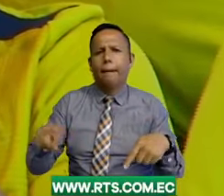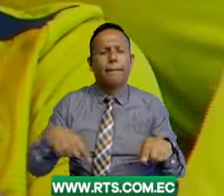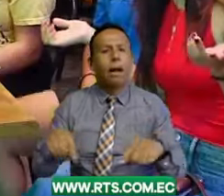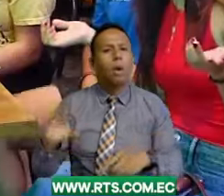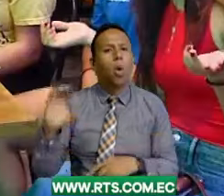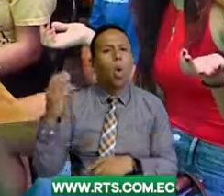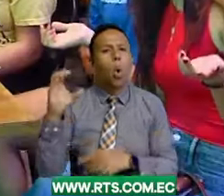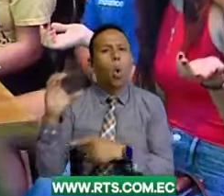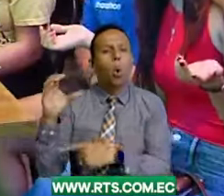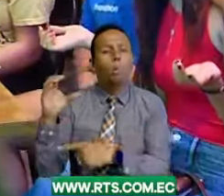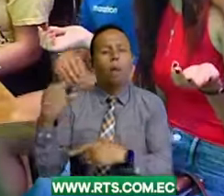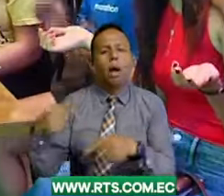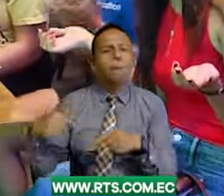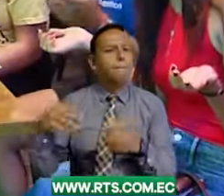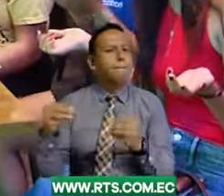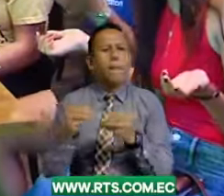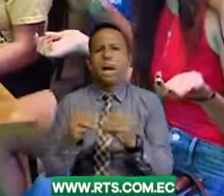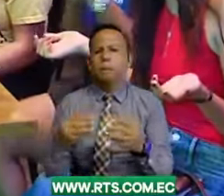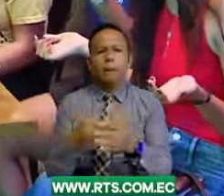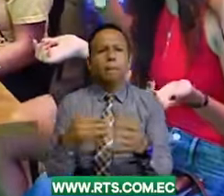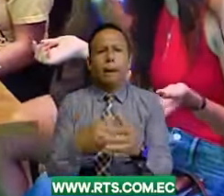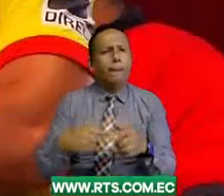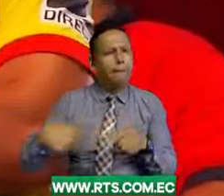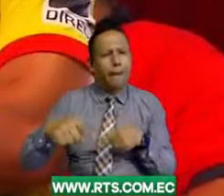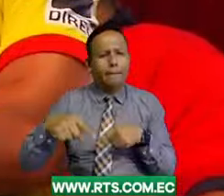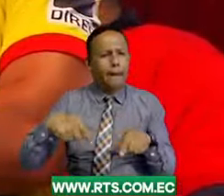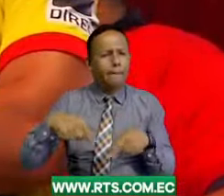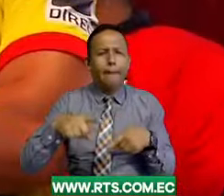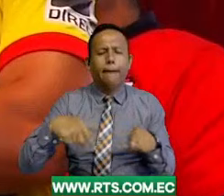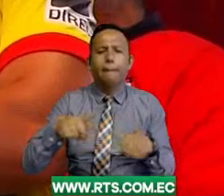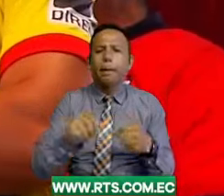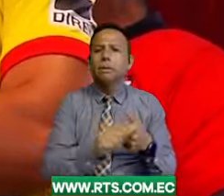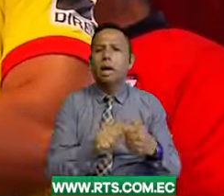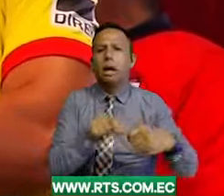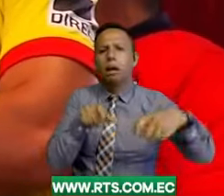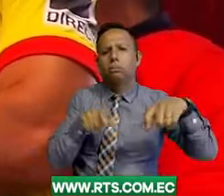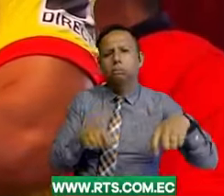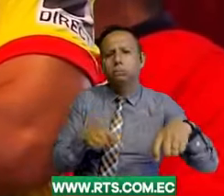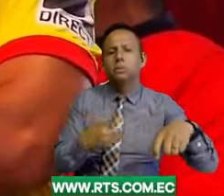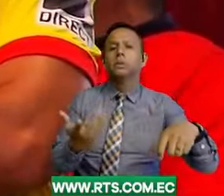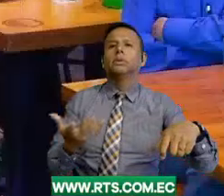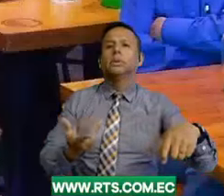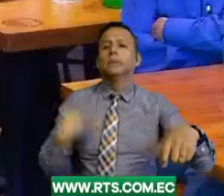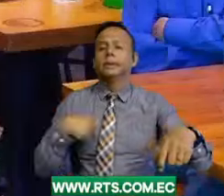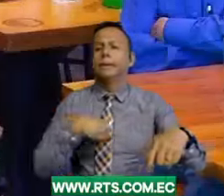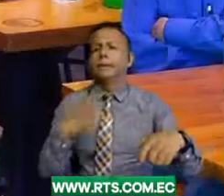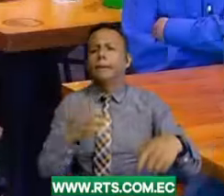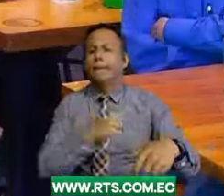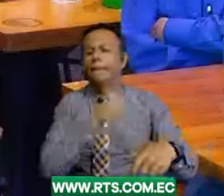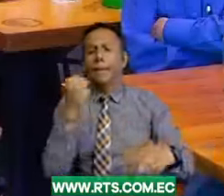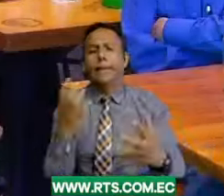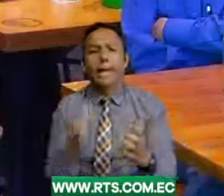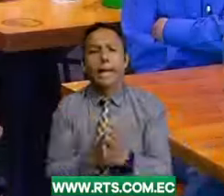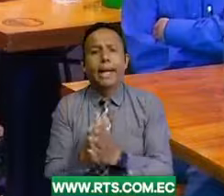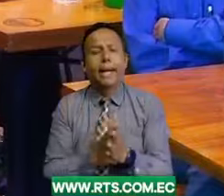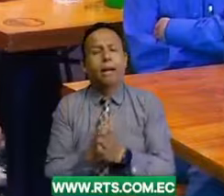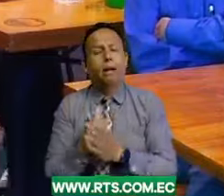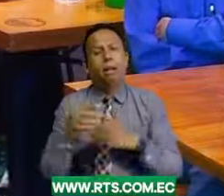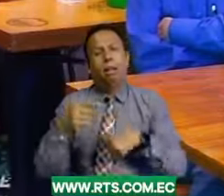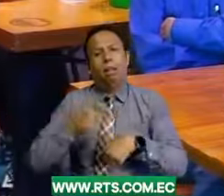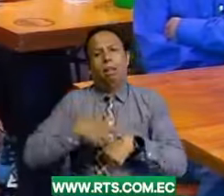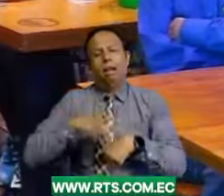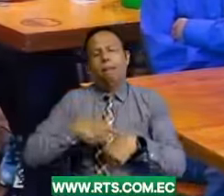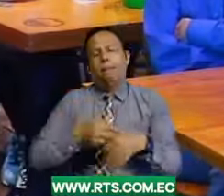la selección contraria, cerca al arco. Todos anhelábamos la victoria, por lo que los minutos se nos